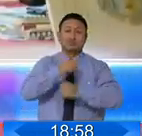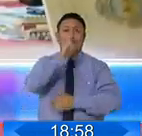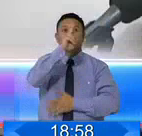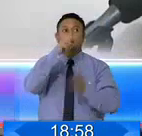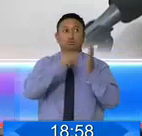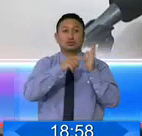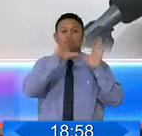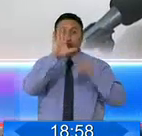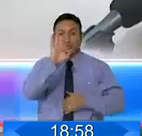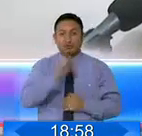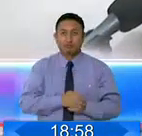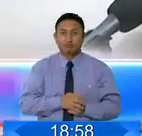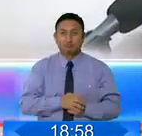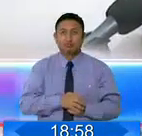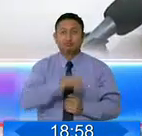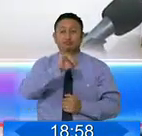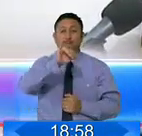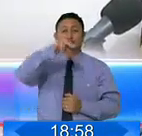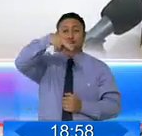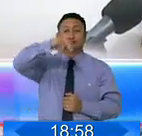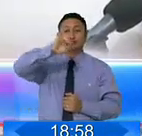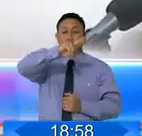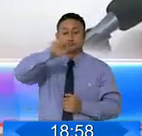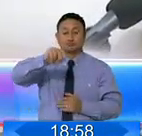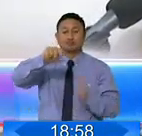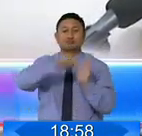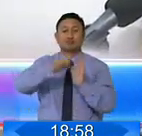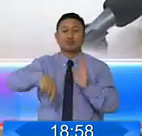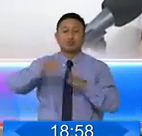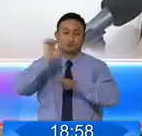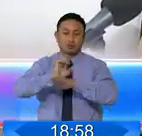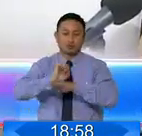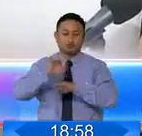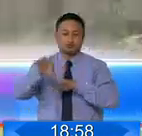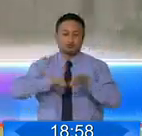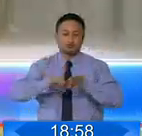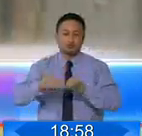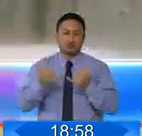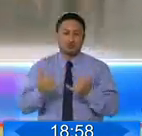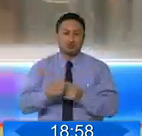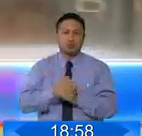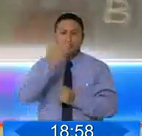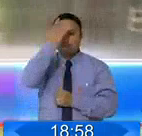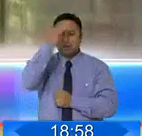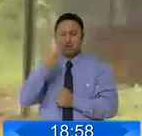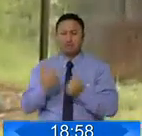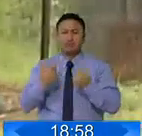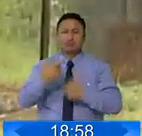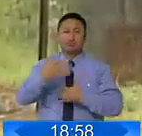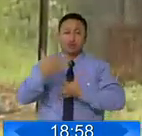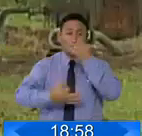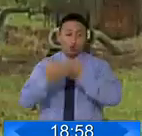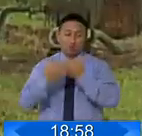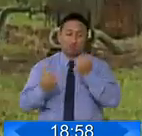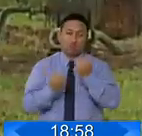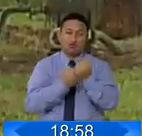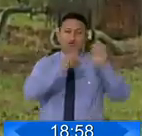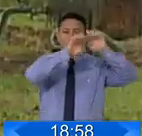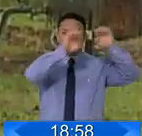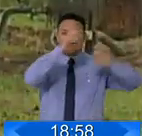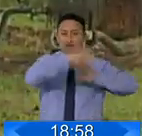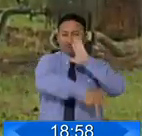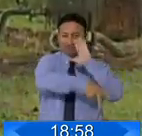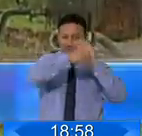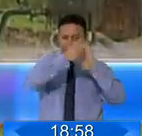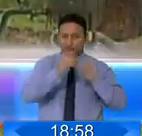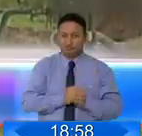2009. Íñigo Salvador, procurador general del Estado, explicó las razones señaladas por las cuales se falló a favor de la petrolera internacional.